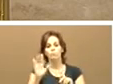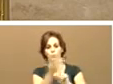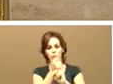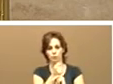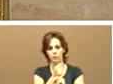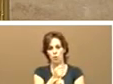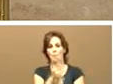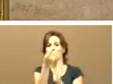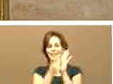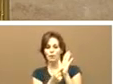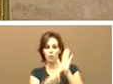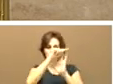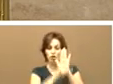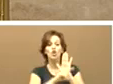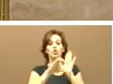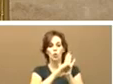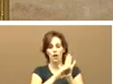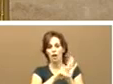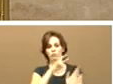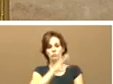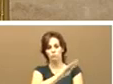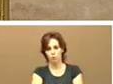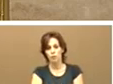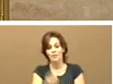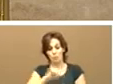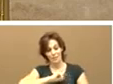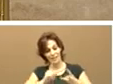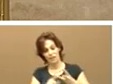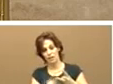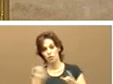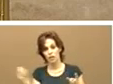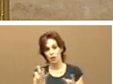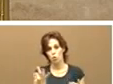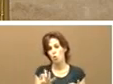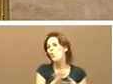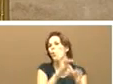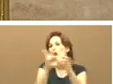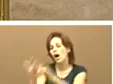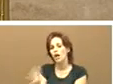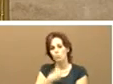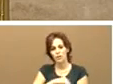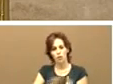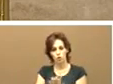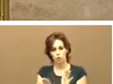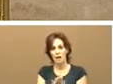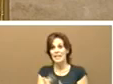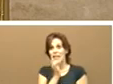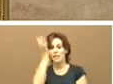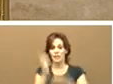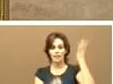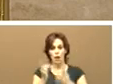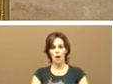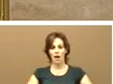principios constitucionales. Y, en tercer y último lugar, mantener la unidad del país, rechazando aquellas iniciativas